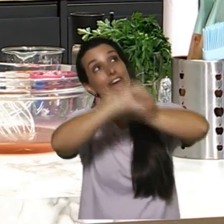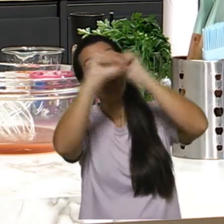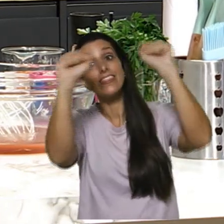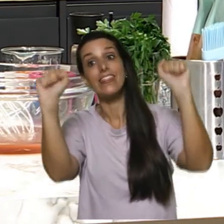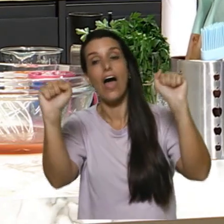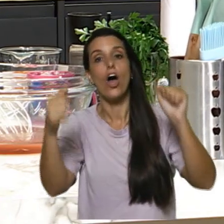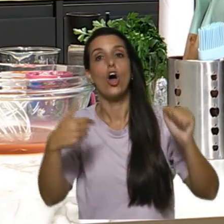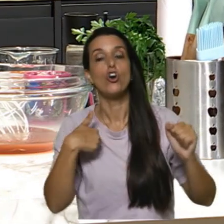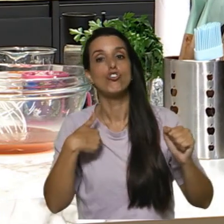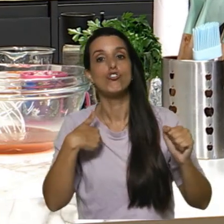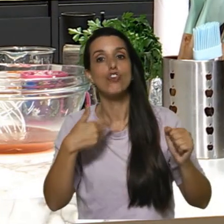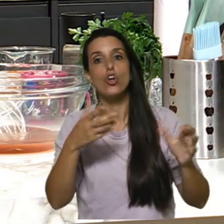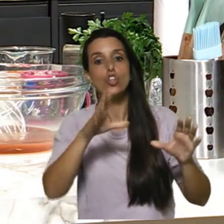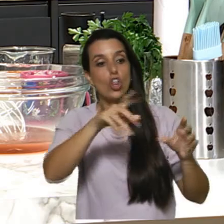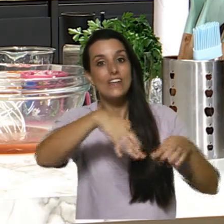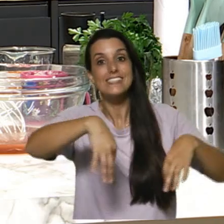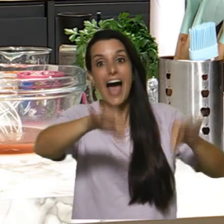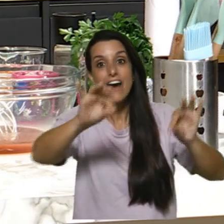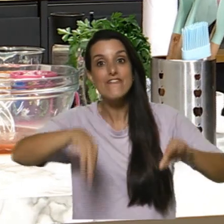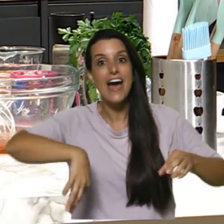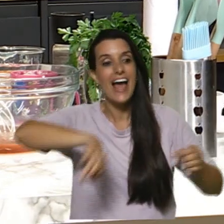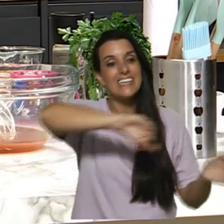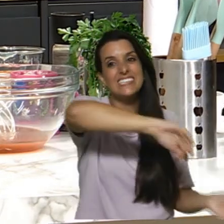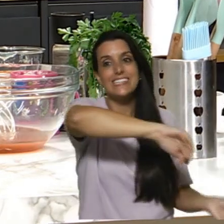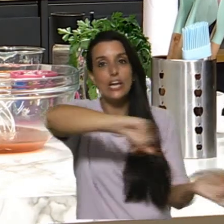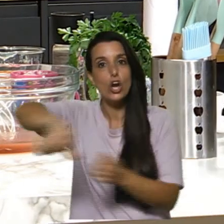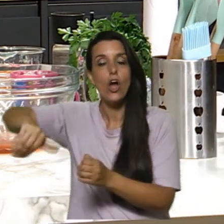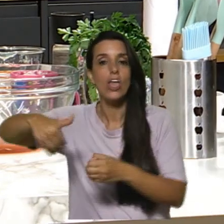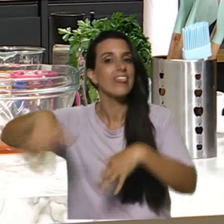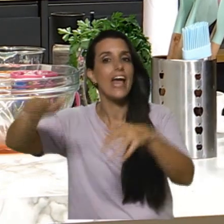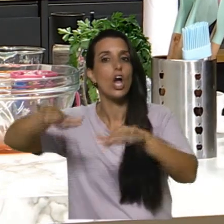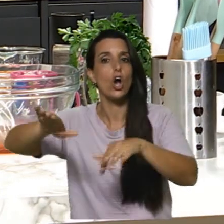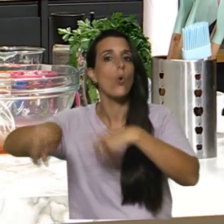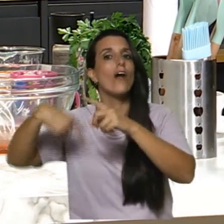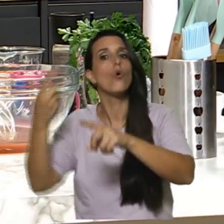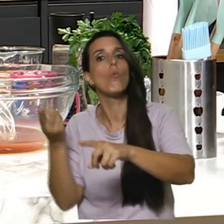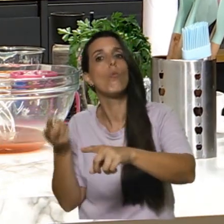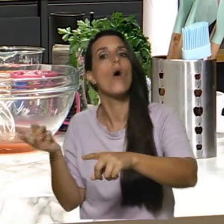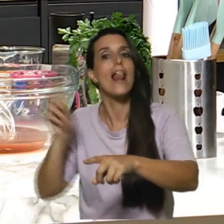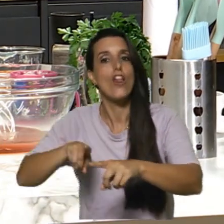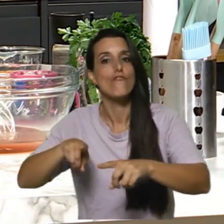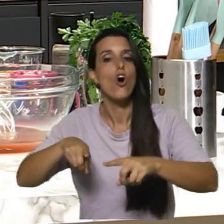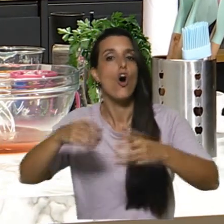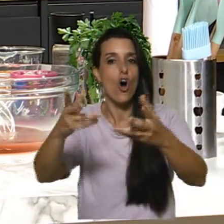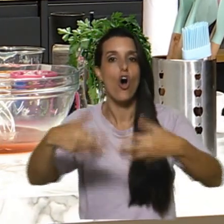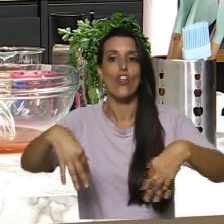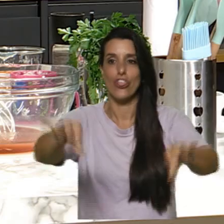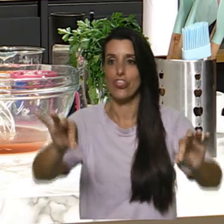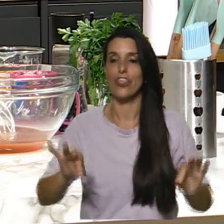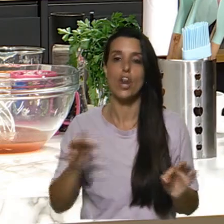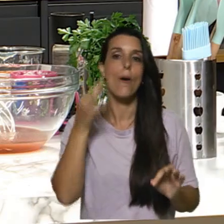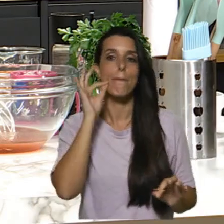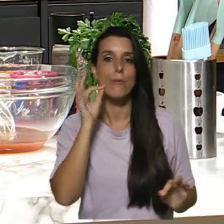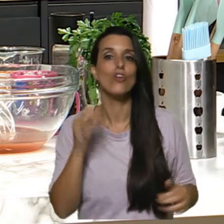hago es como tirar todas las mantas o las sábanas para atrás y dejarlo así, lo hago después. Yo me voy y dejo la cama como yo no. Totalmente